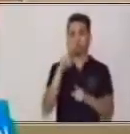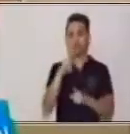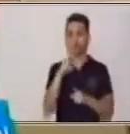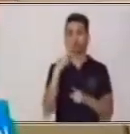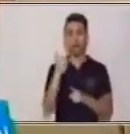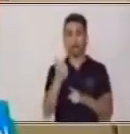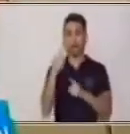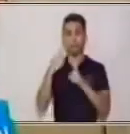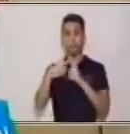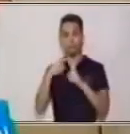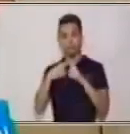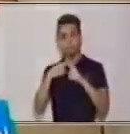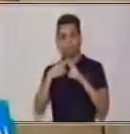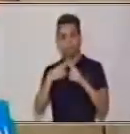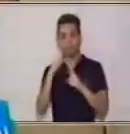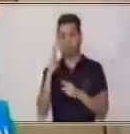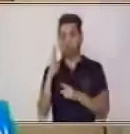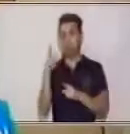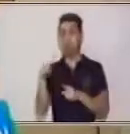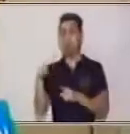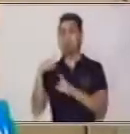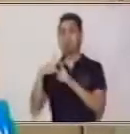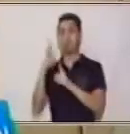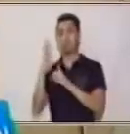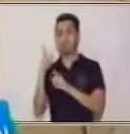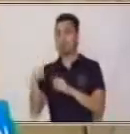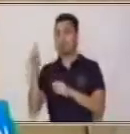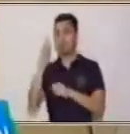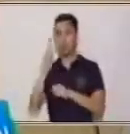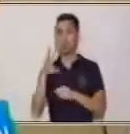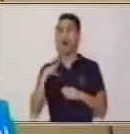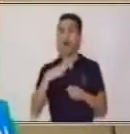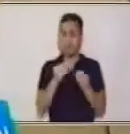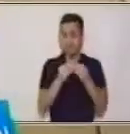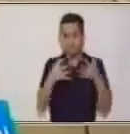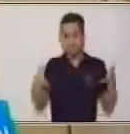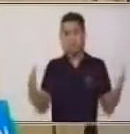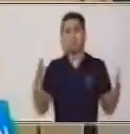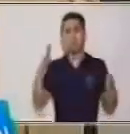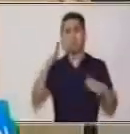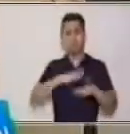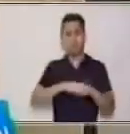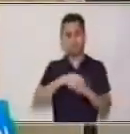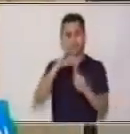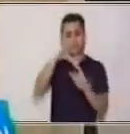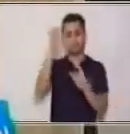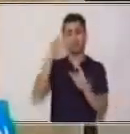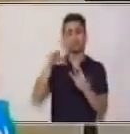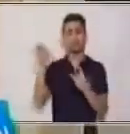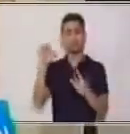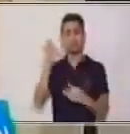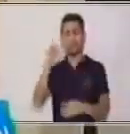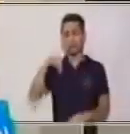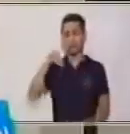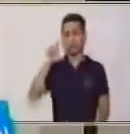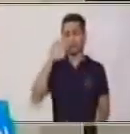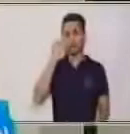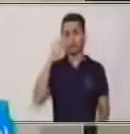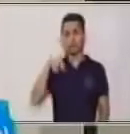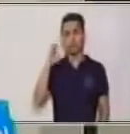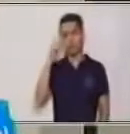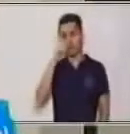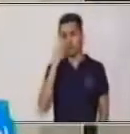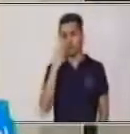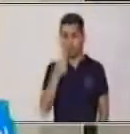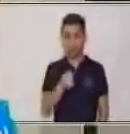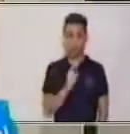nos vamos a dar cuenta que también hay otras opciones dentro de este mismo proceso en el cual el valor que está acá, el signo como tal